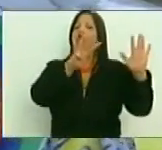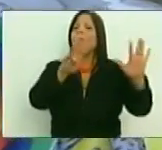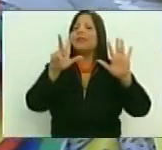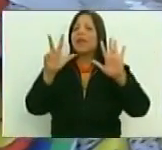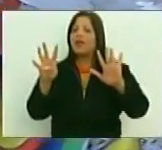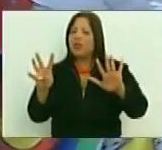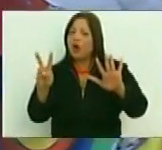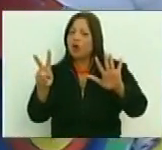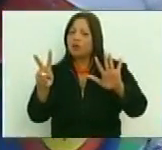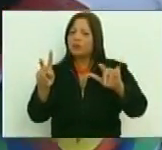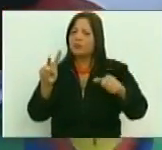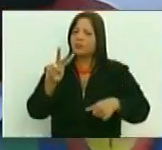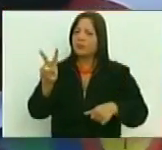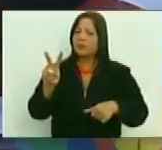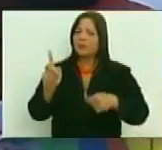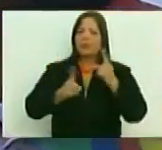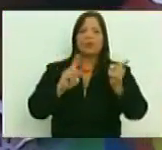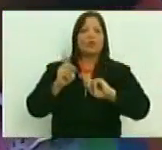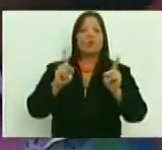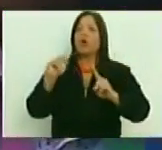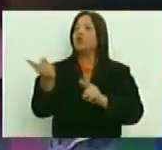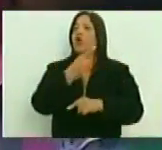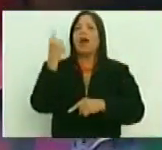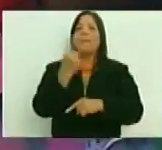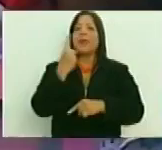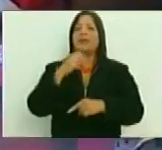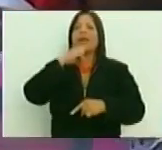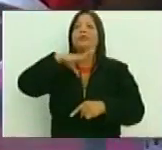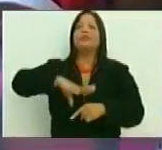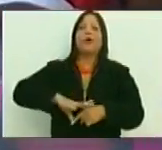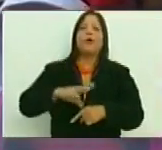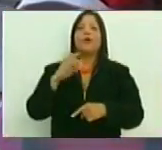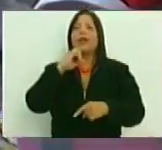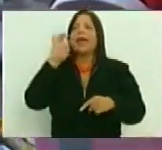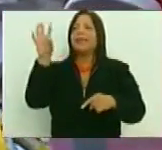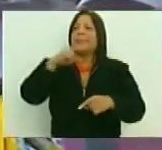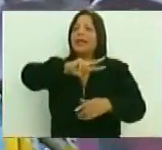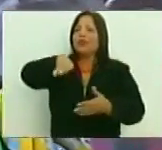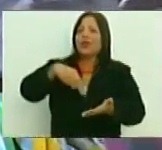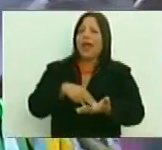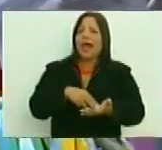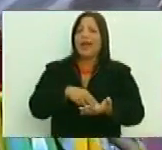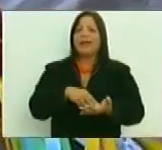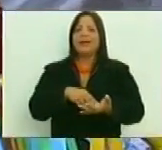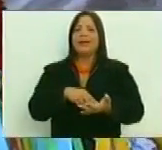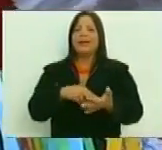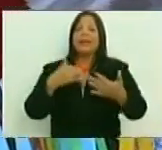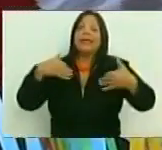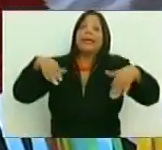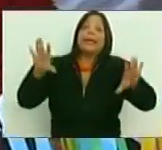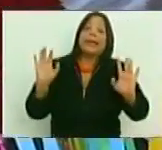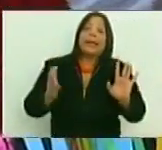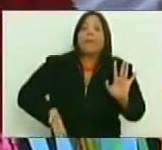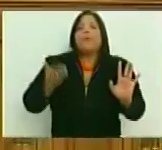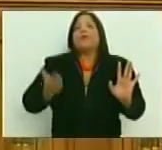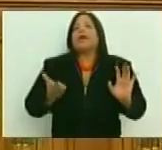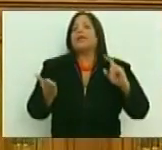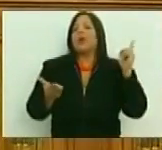1492, no cuenta únicamente la gran historia, la nacional y supuestamente